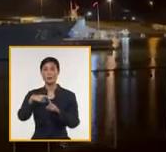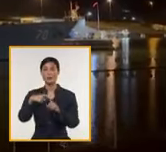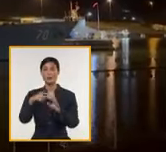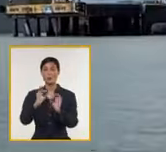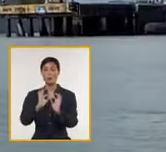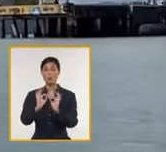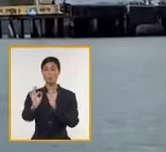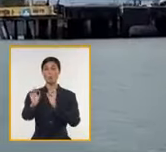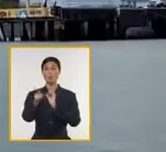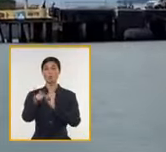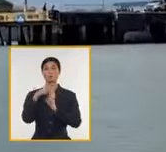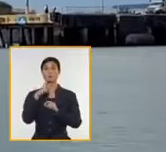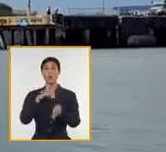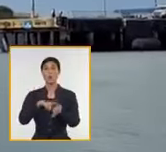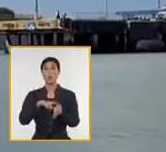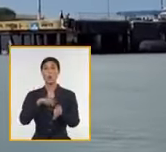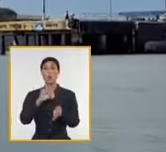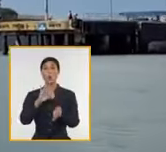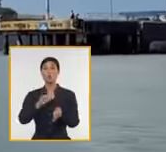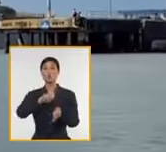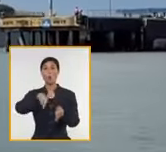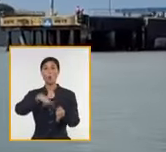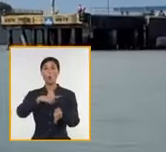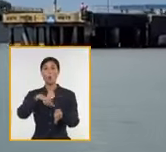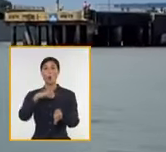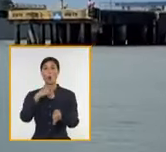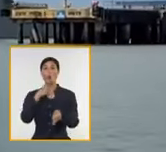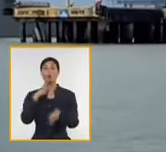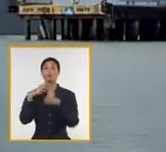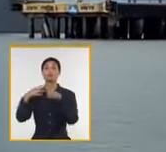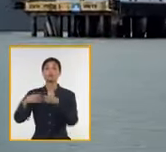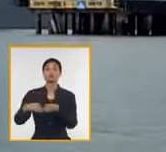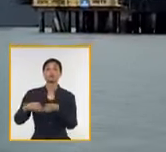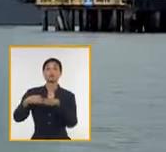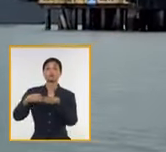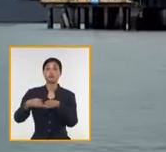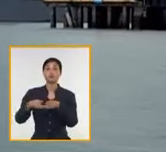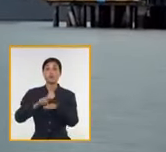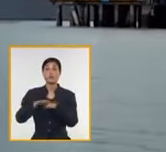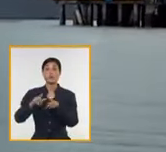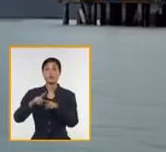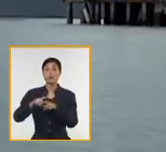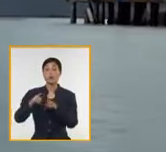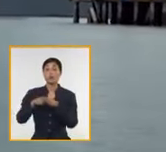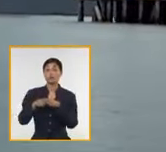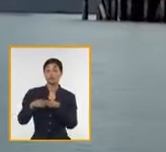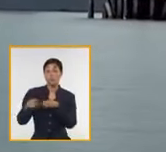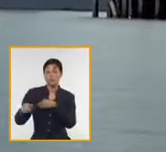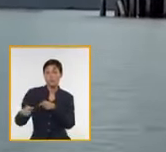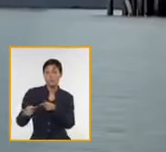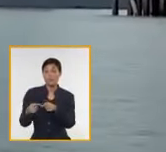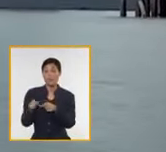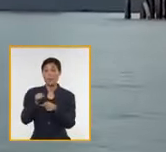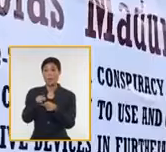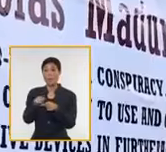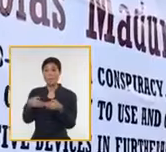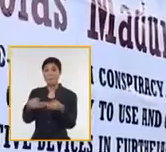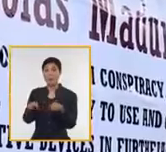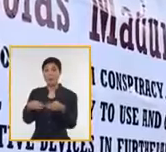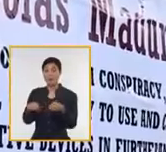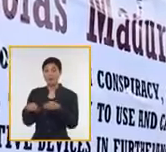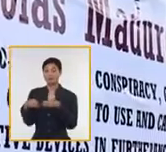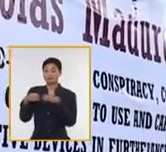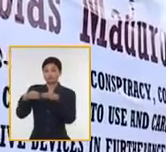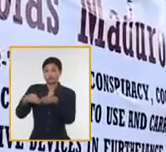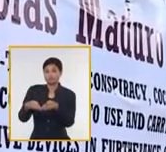horas. El Lake Erie estuvo los 2 últimos días amarrado en un muelle del puerto de Rodman, en la entrada pacífica del canal.